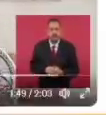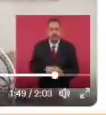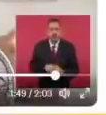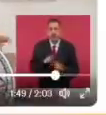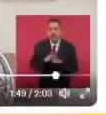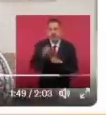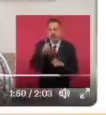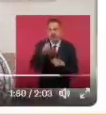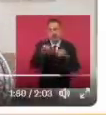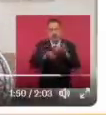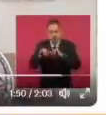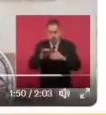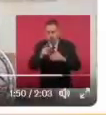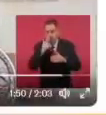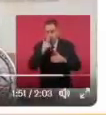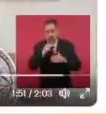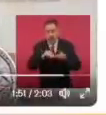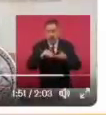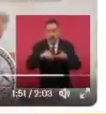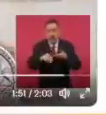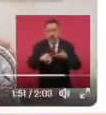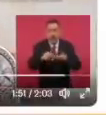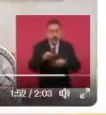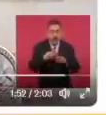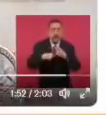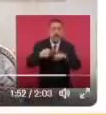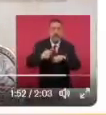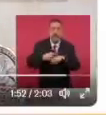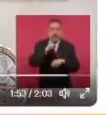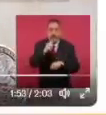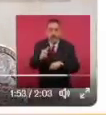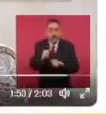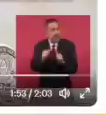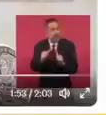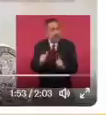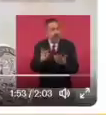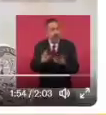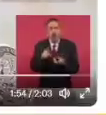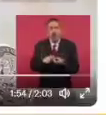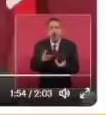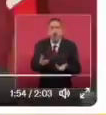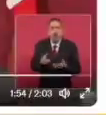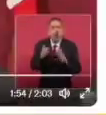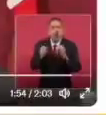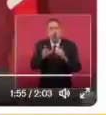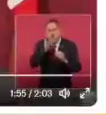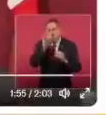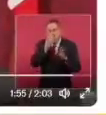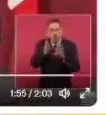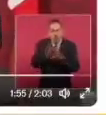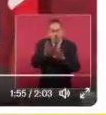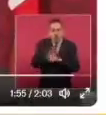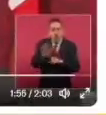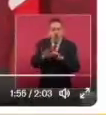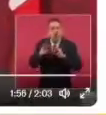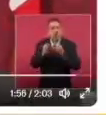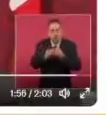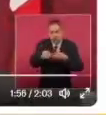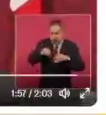químico utilizar que no sea dañino, o qué prácticas